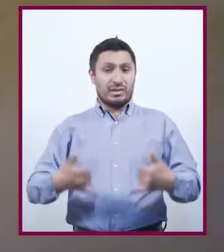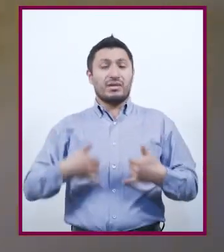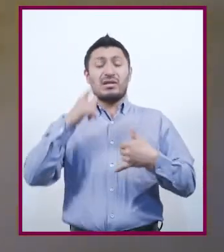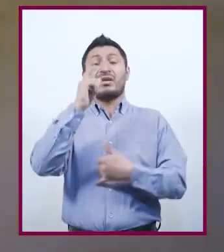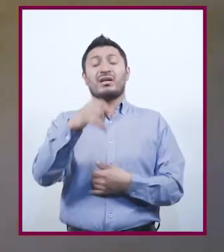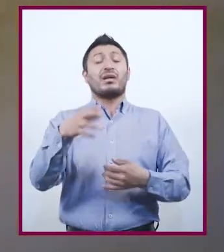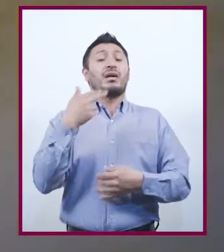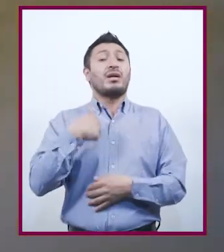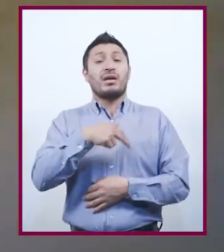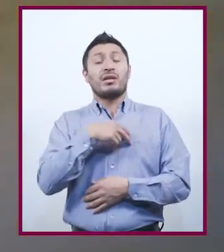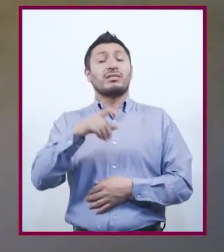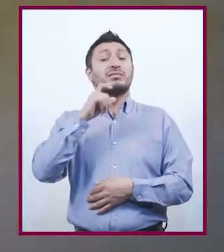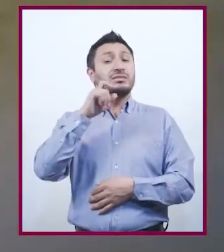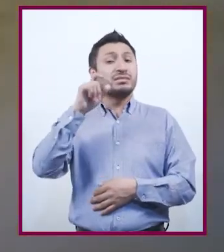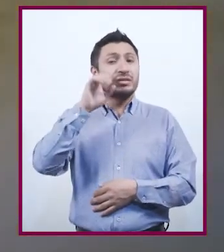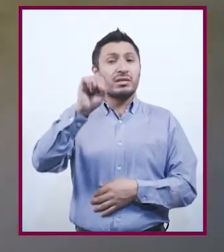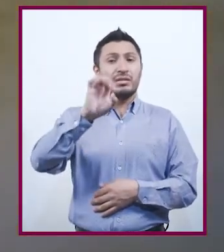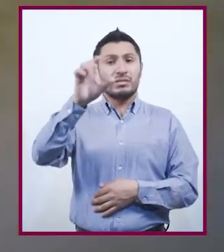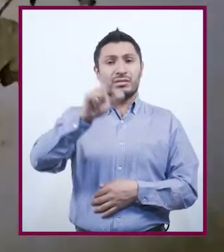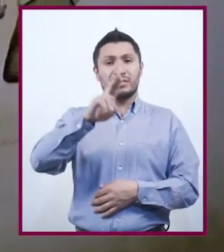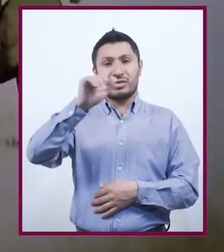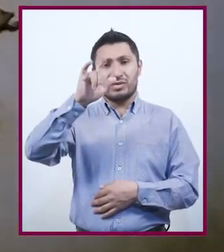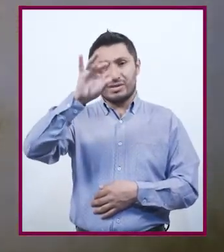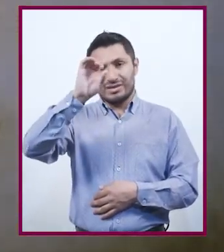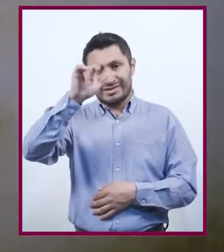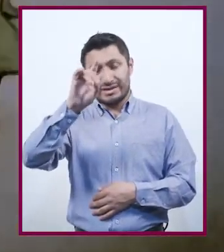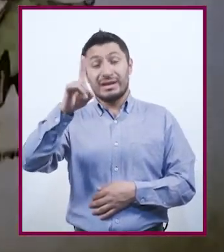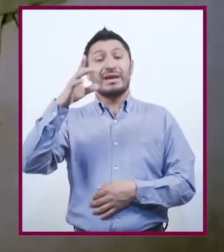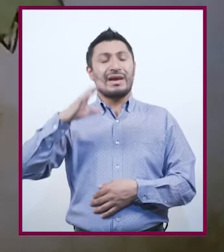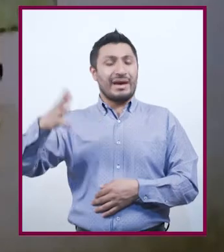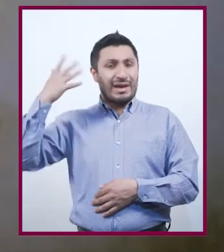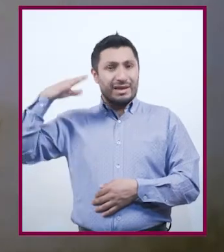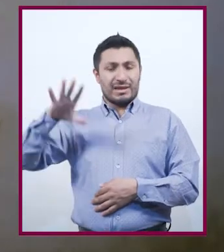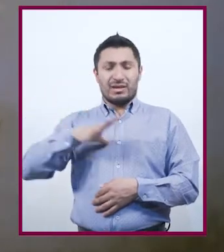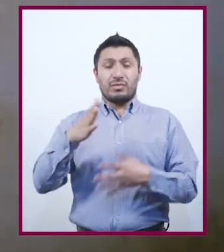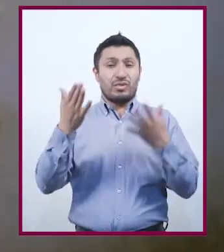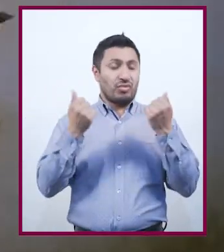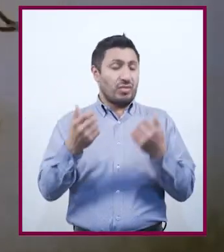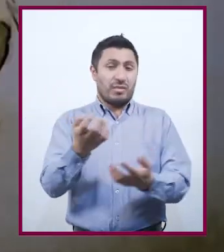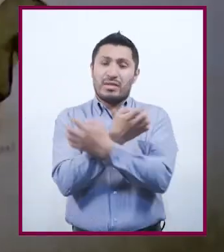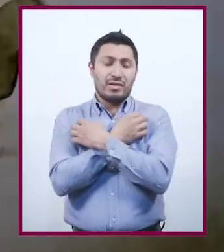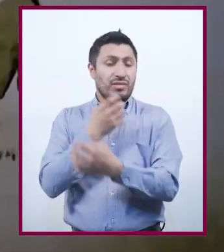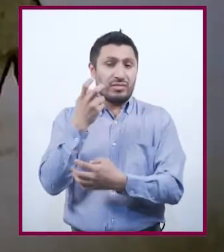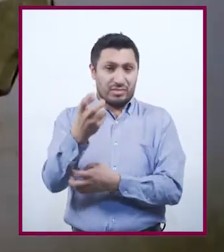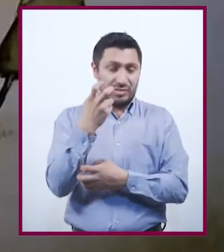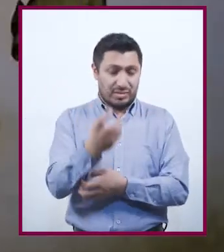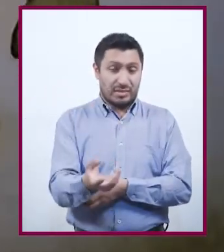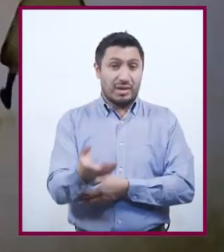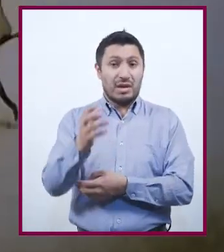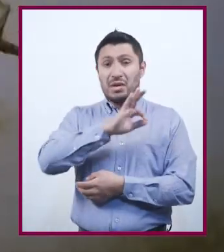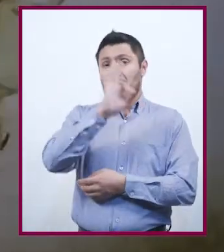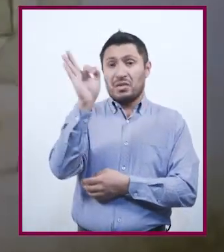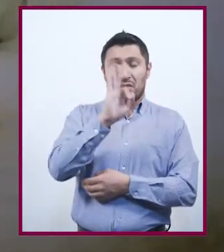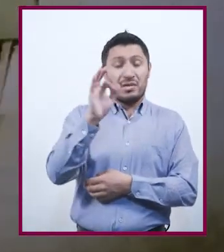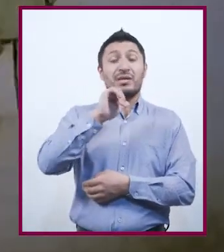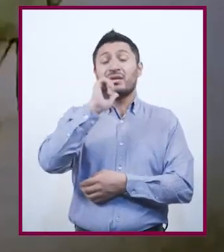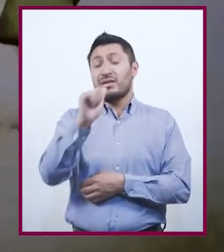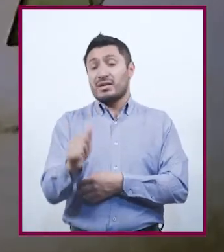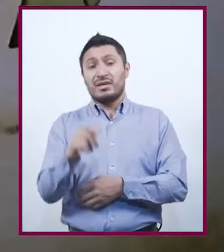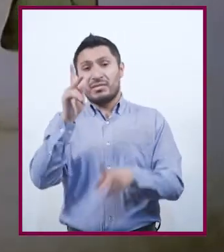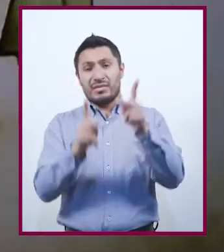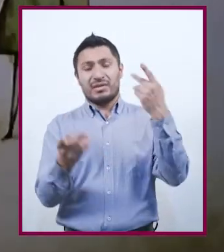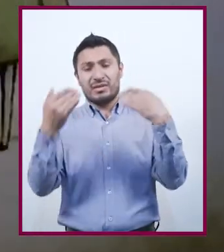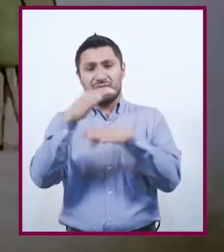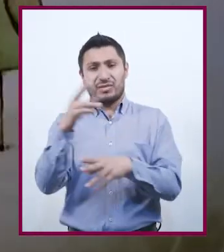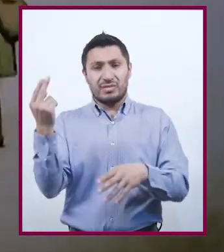la juventud es nuestra sexualidad. En el pasado era común carecer de una educación sexual. Casi nunca se hablaba de